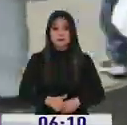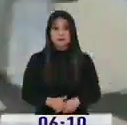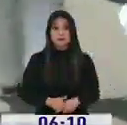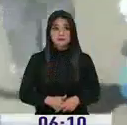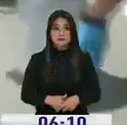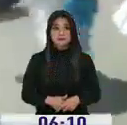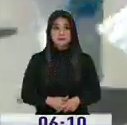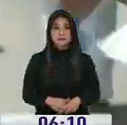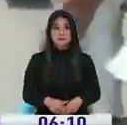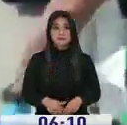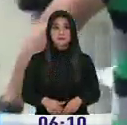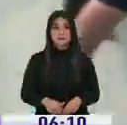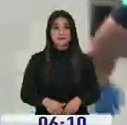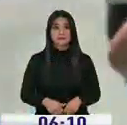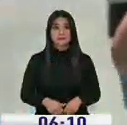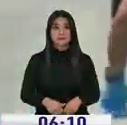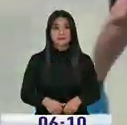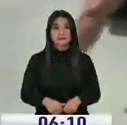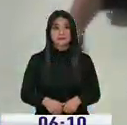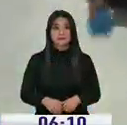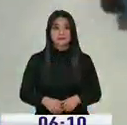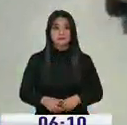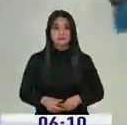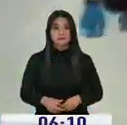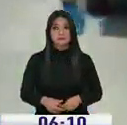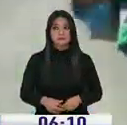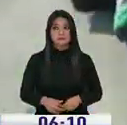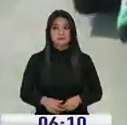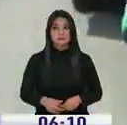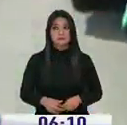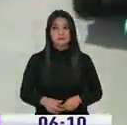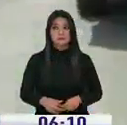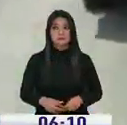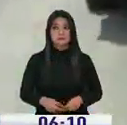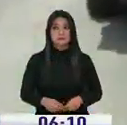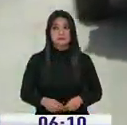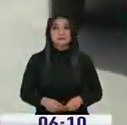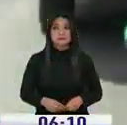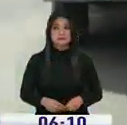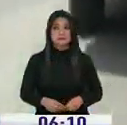Desde el cantón Santa Rosa, provincia de El Oro, informó Richard Ceballos.